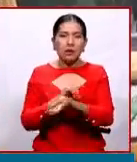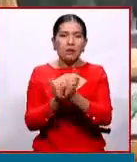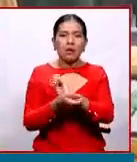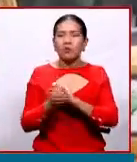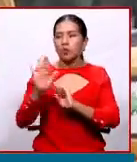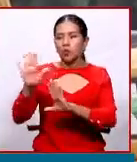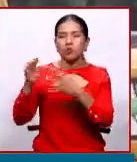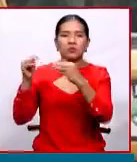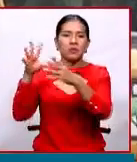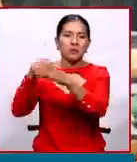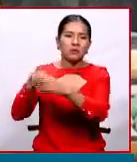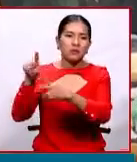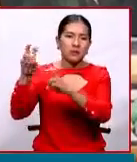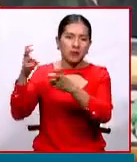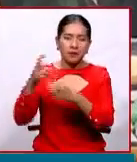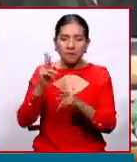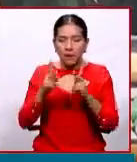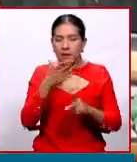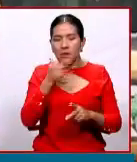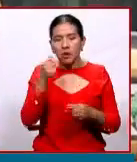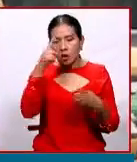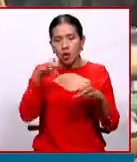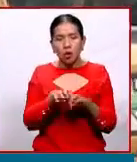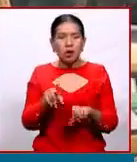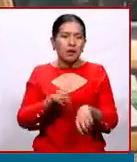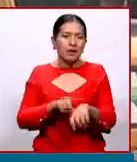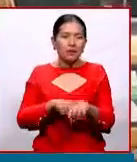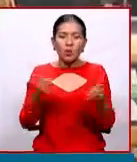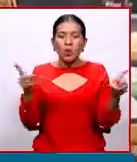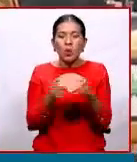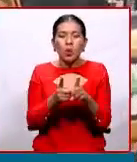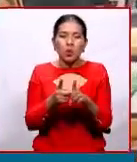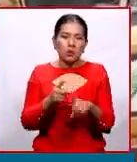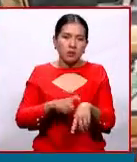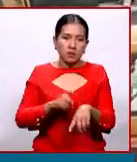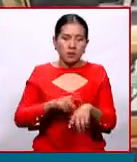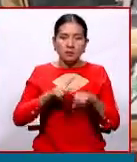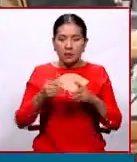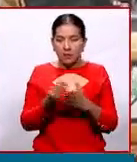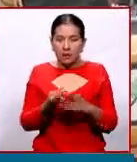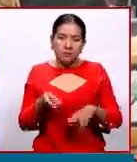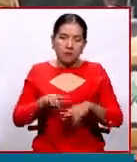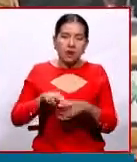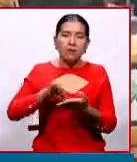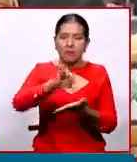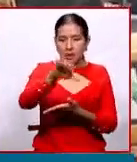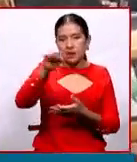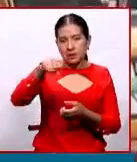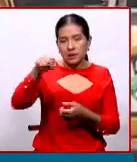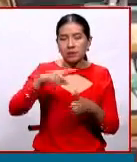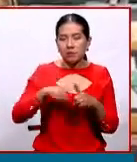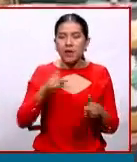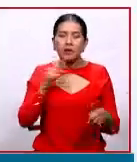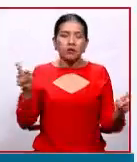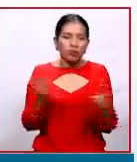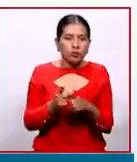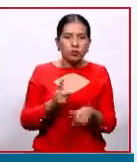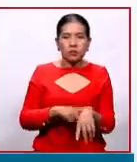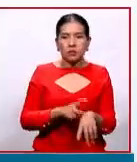y estos clientes prefieren tener contratos de corto plazo, pero a mejores precios. Pero seguramente nuestro producto